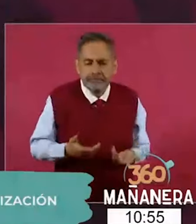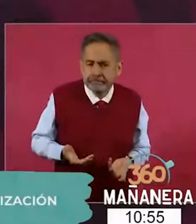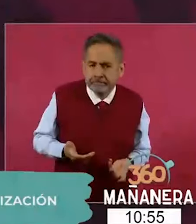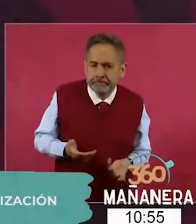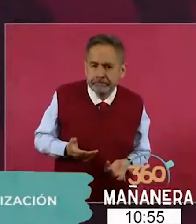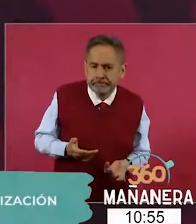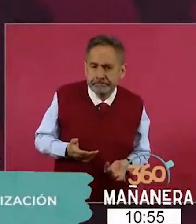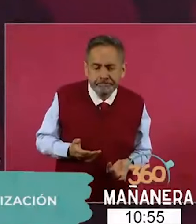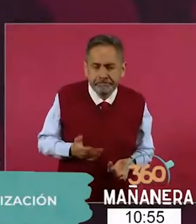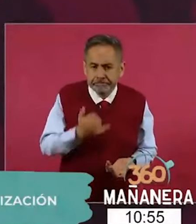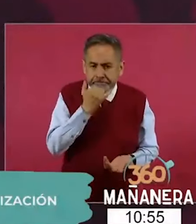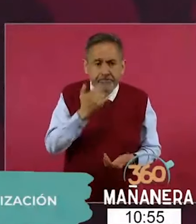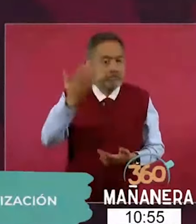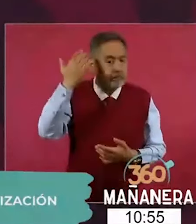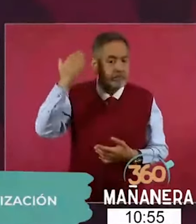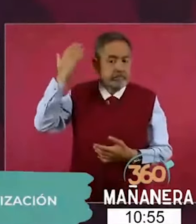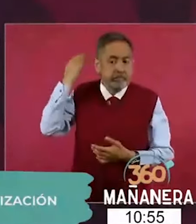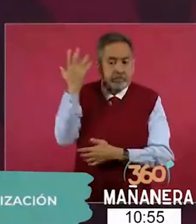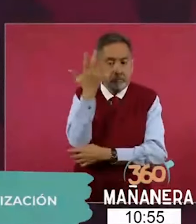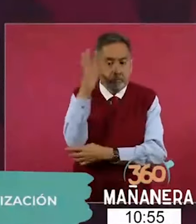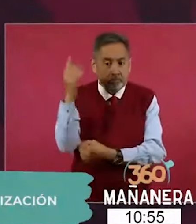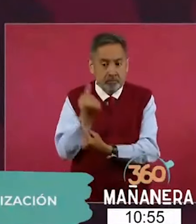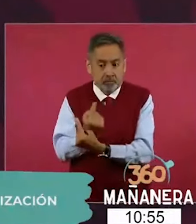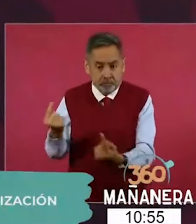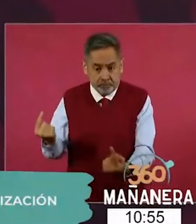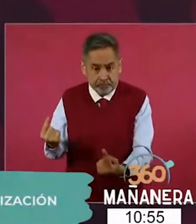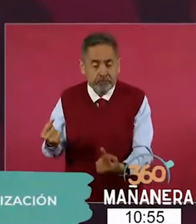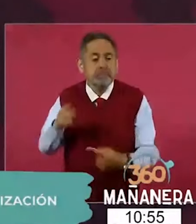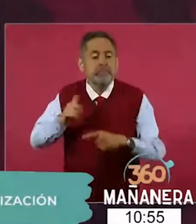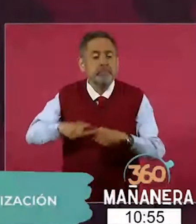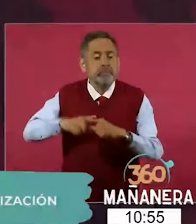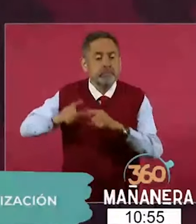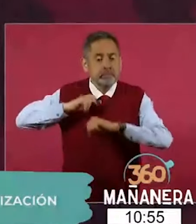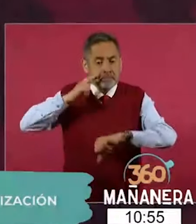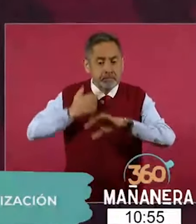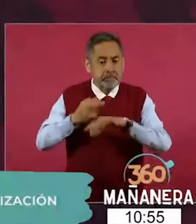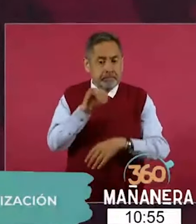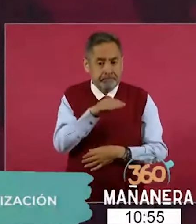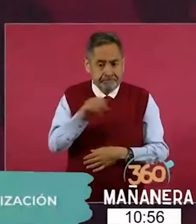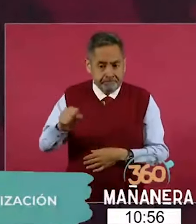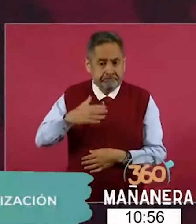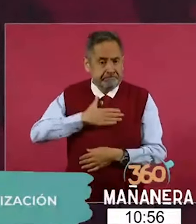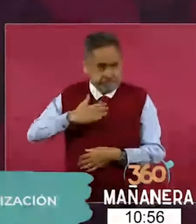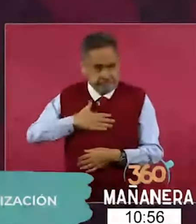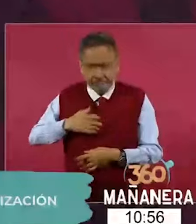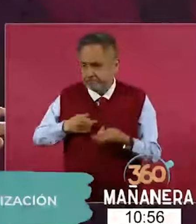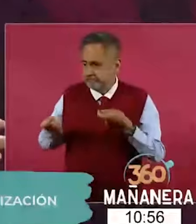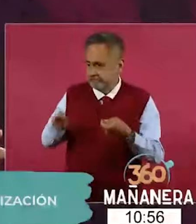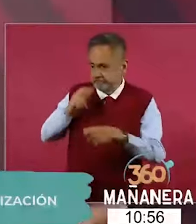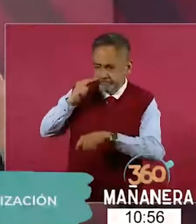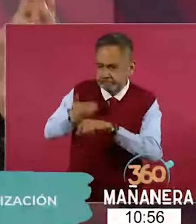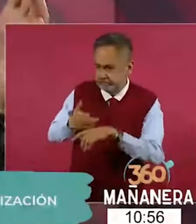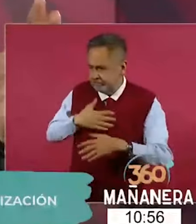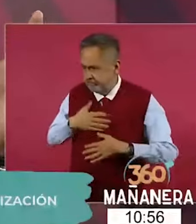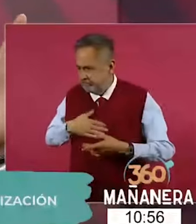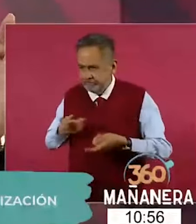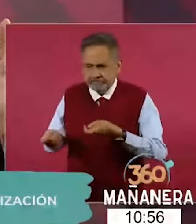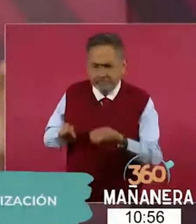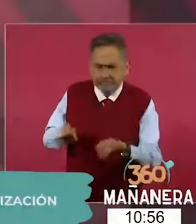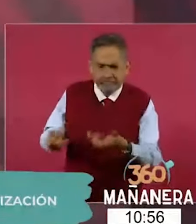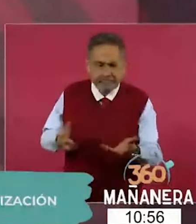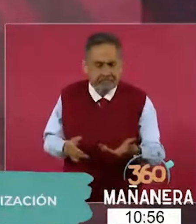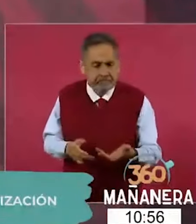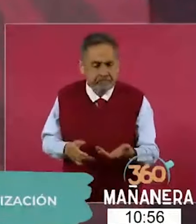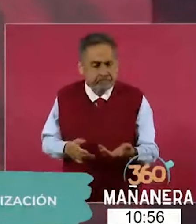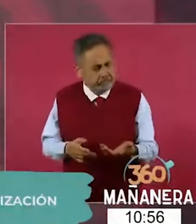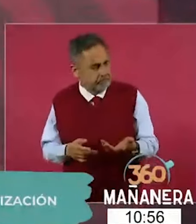guarderías las administraba de manera directa el Seguro Social. Cuando empiezan